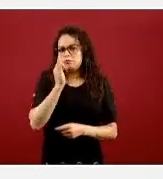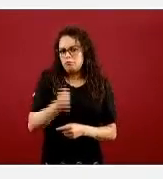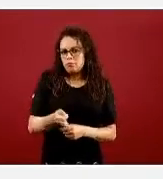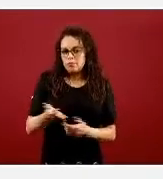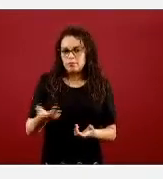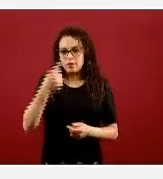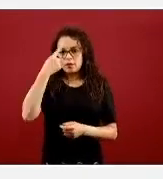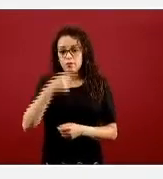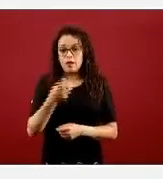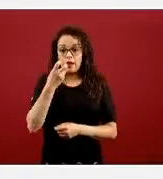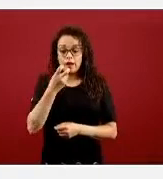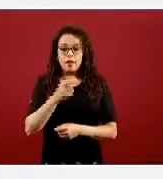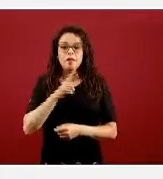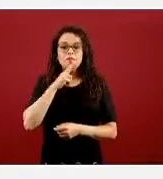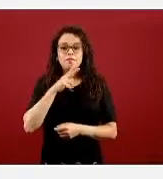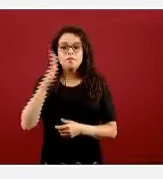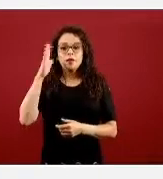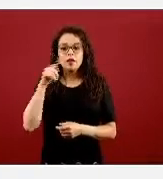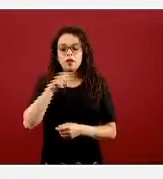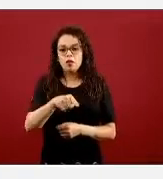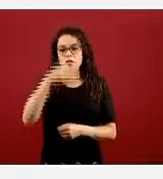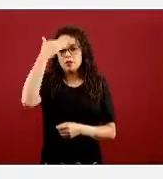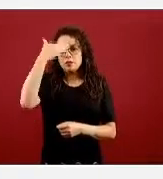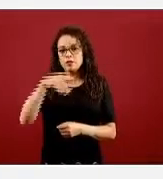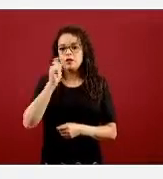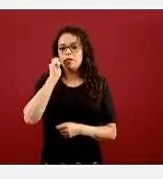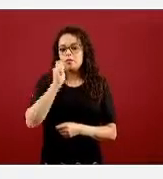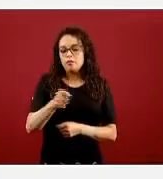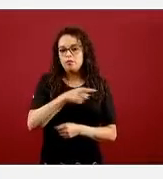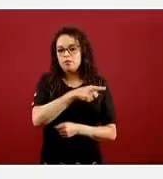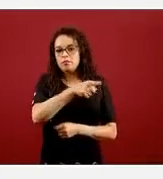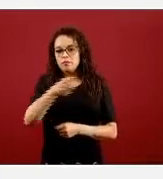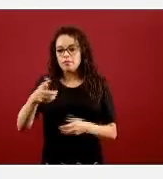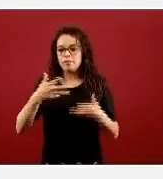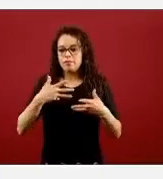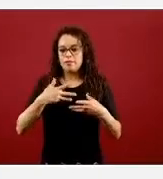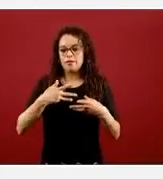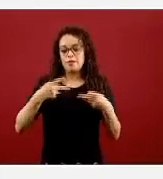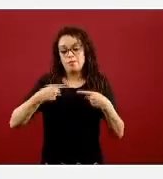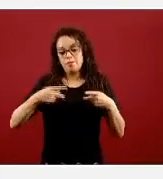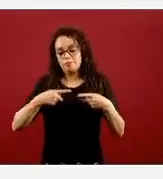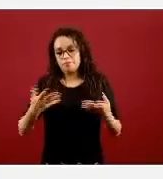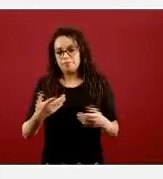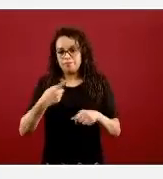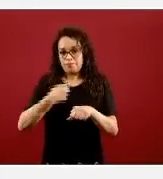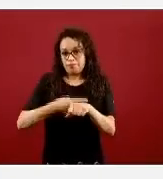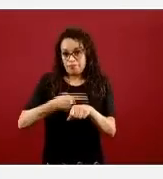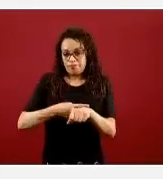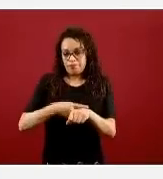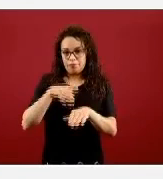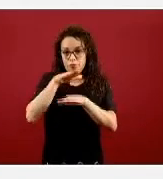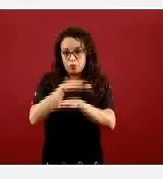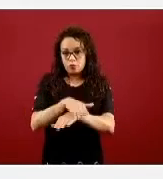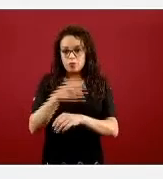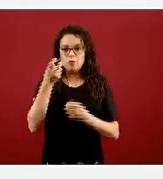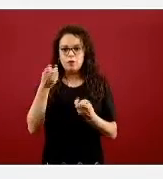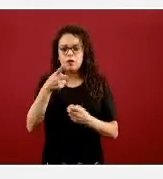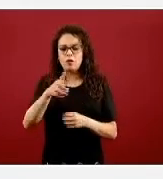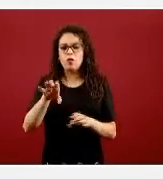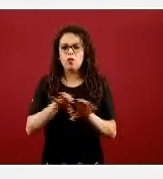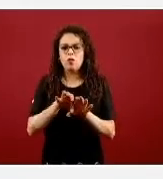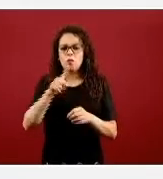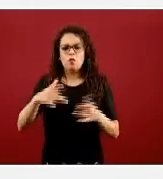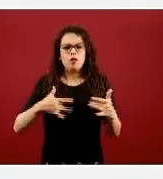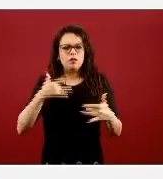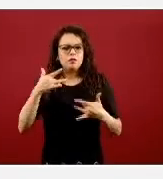mejor el autodiagnóstico que tienen las personas sobre cómo ellos se perciben